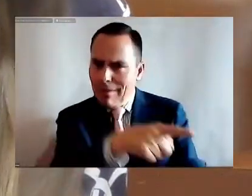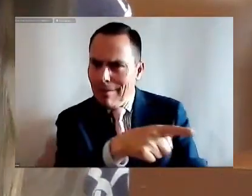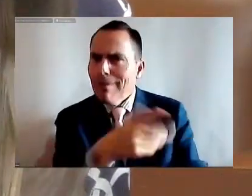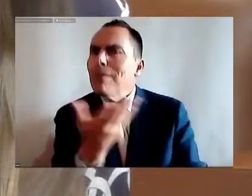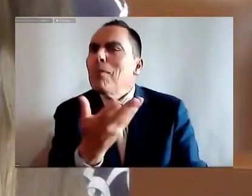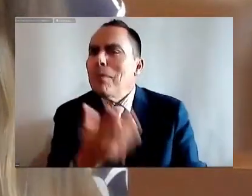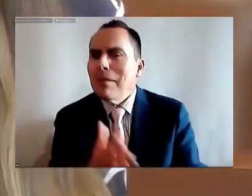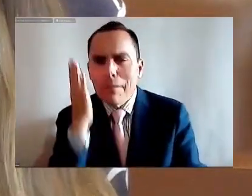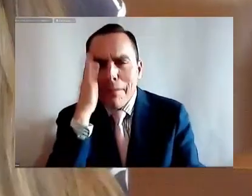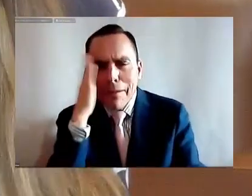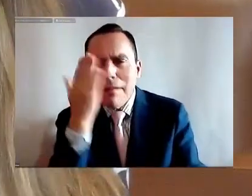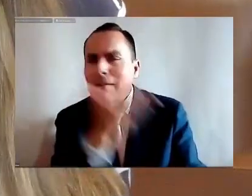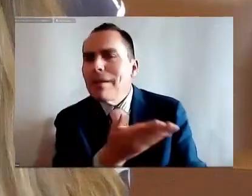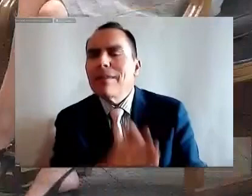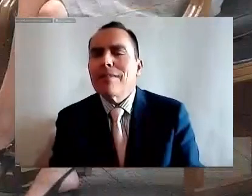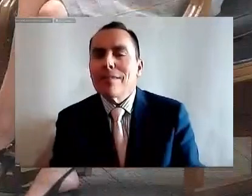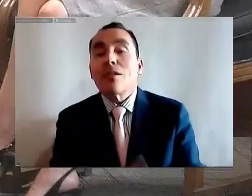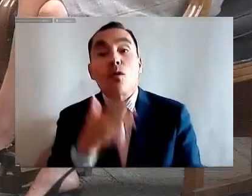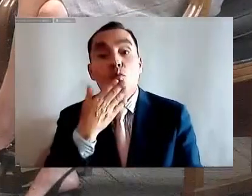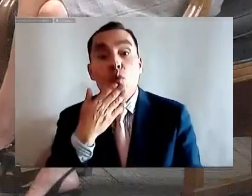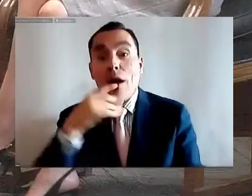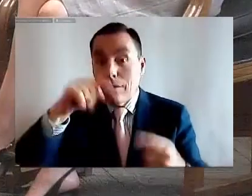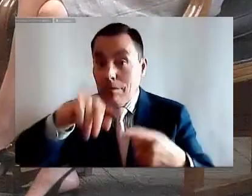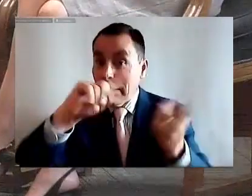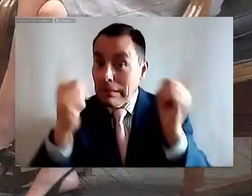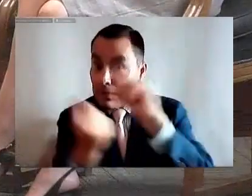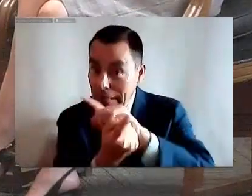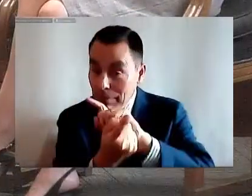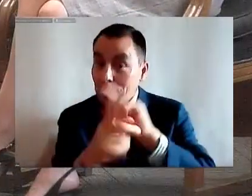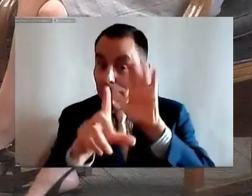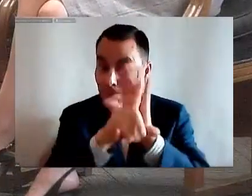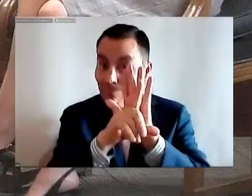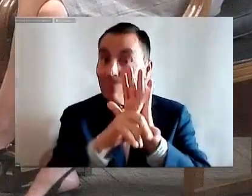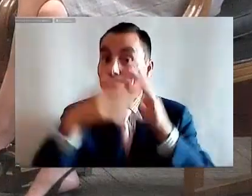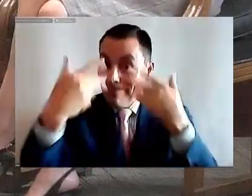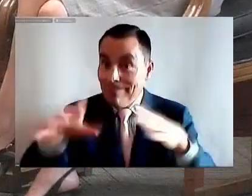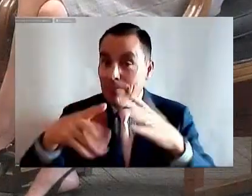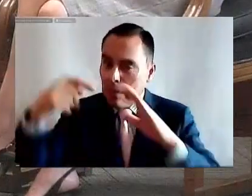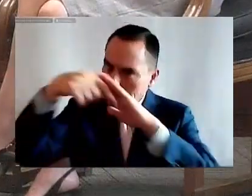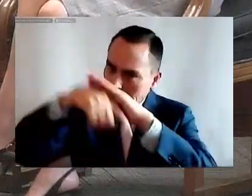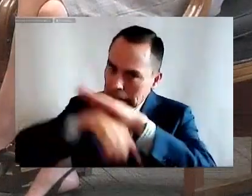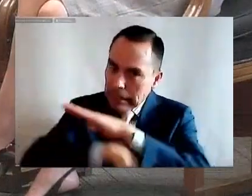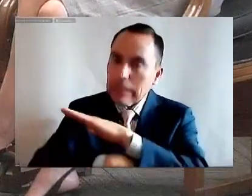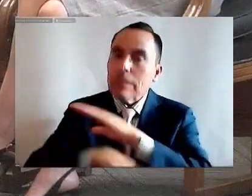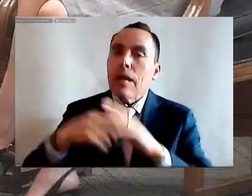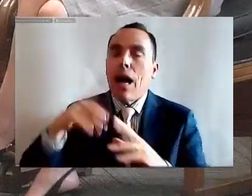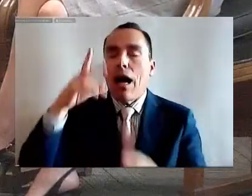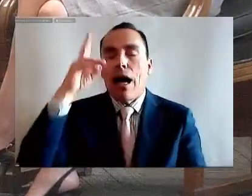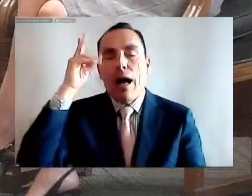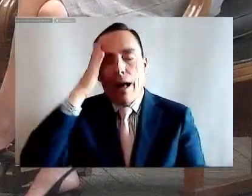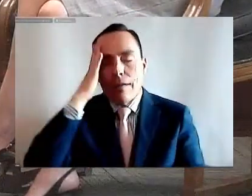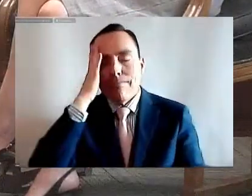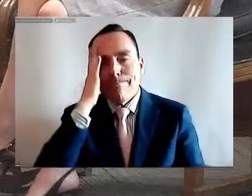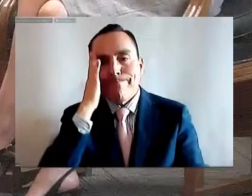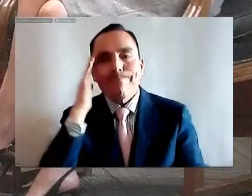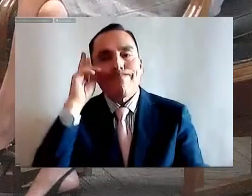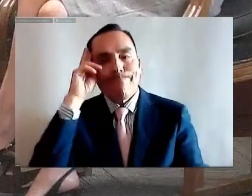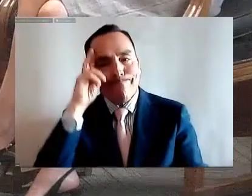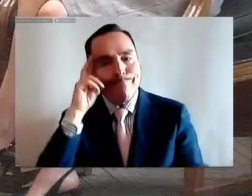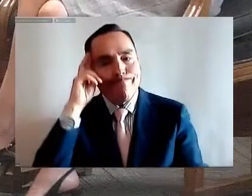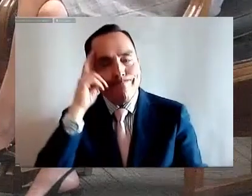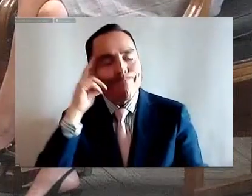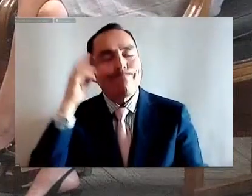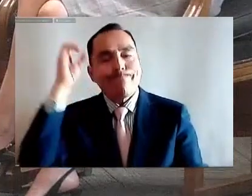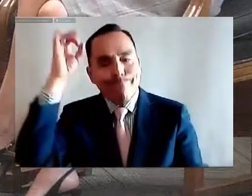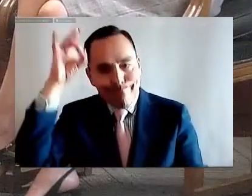nuevamente, sin reformas legales, se puede ir afinando, profundizando estos razonamientos, detectando estos